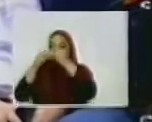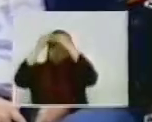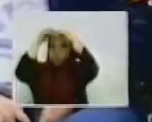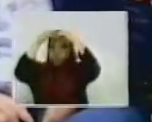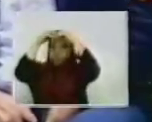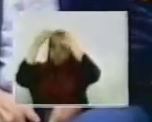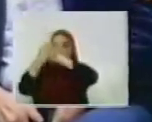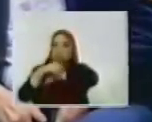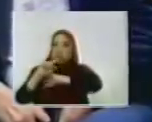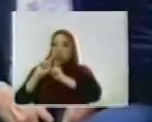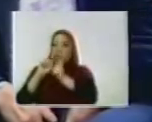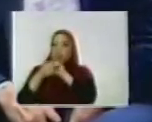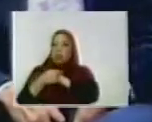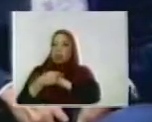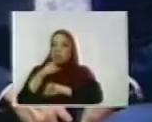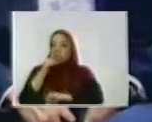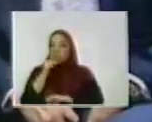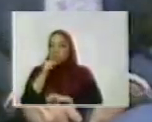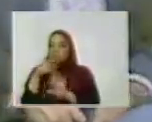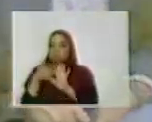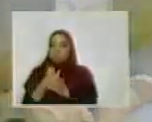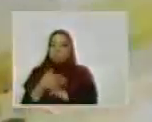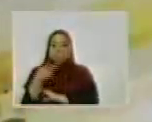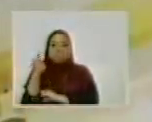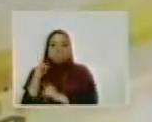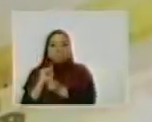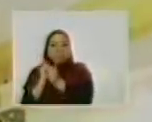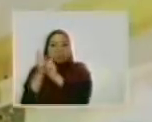en materia cambiaria,